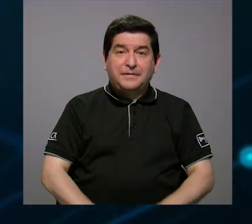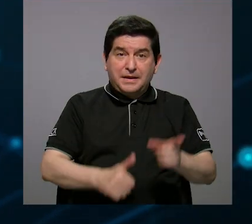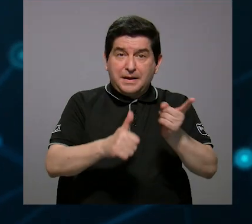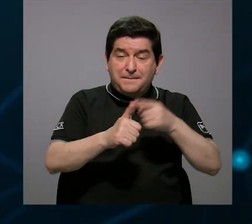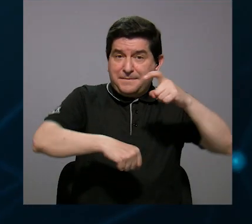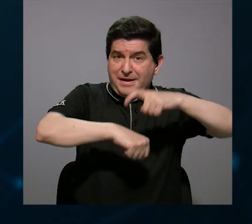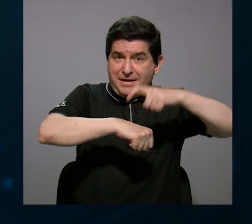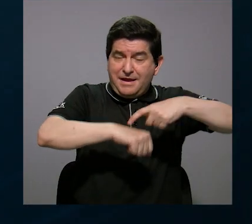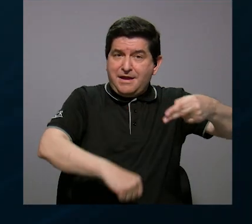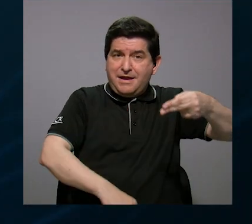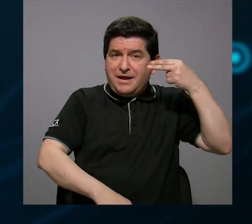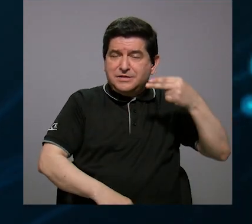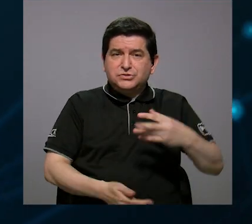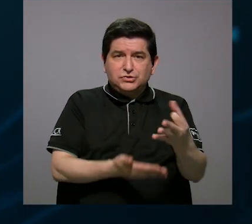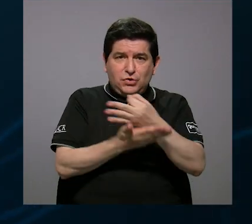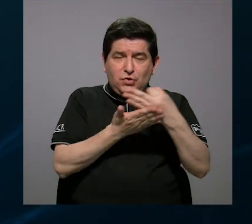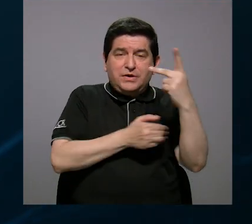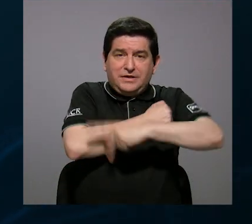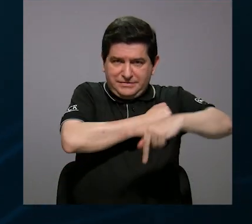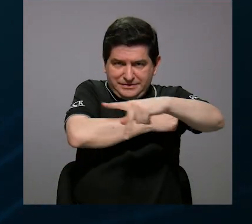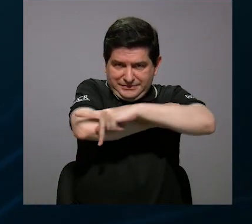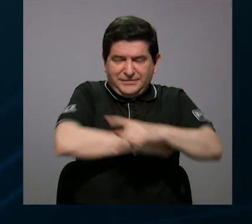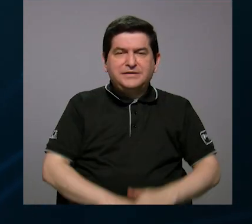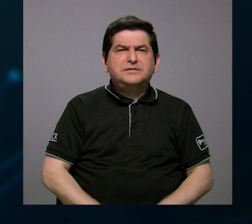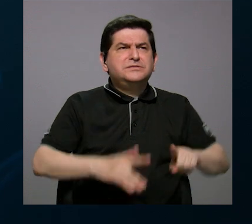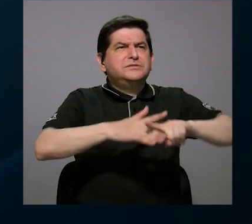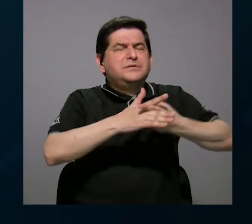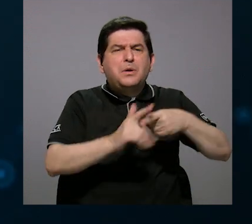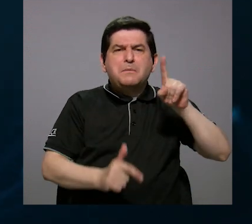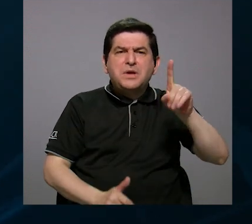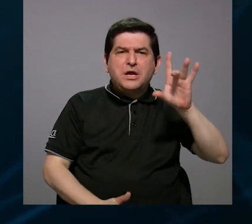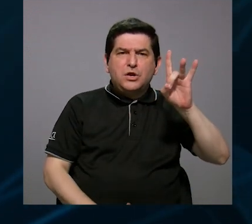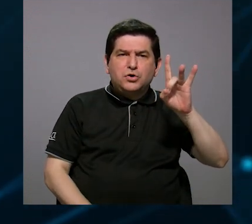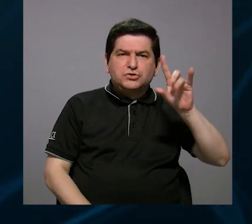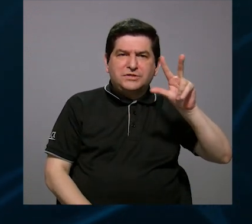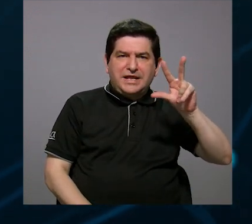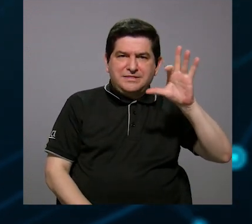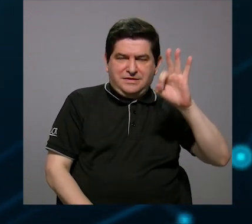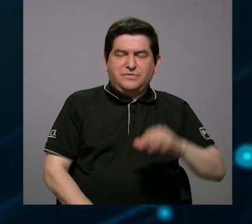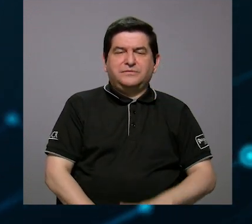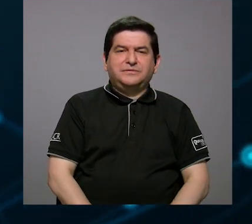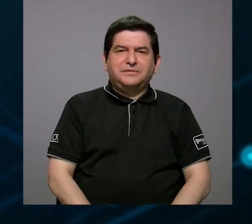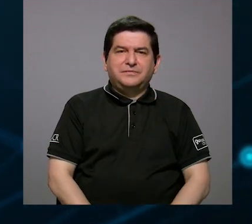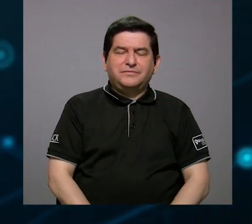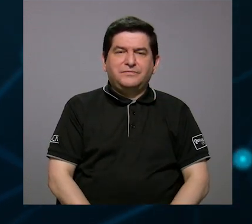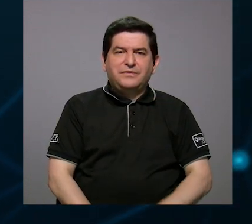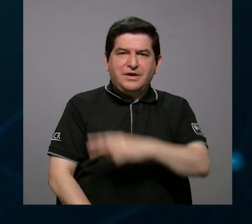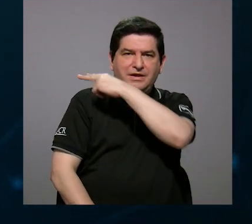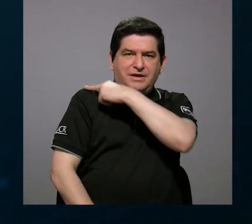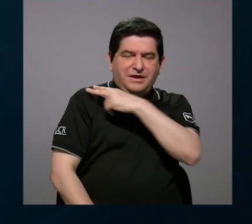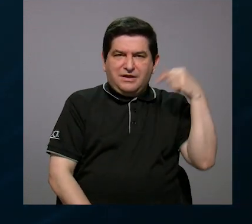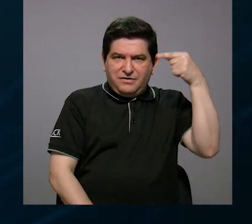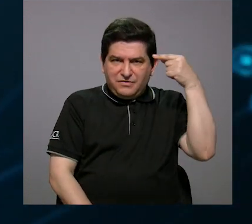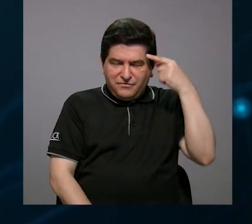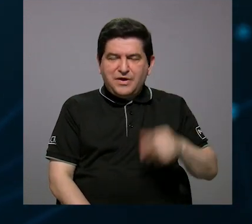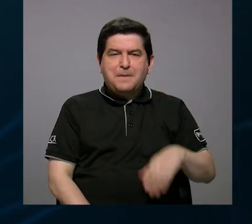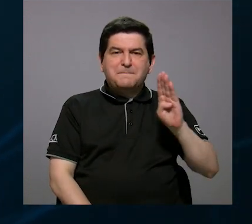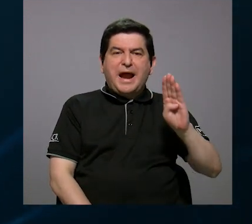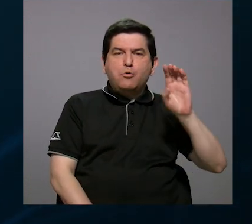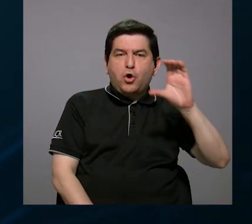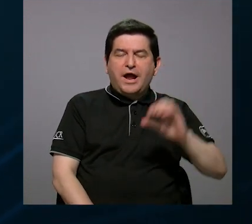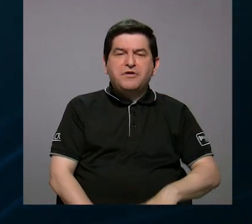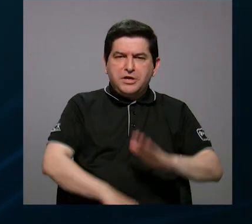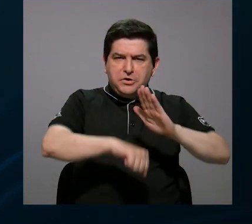La primera etapa de la historia de la moneda en el país inició en 1839, cuando el jefe de Estado, Braulio